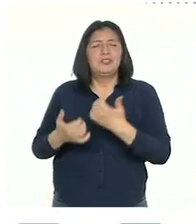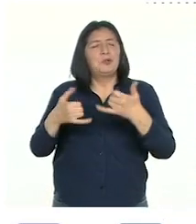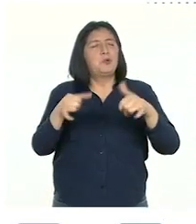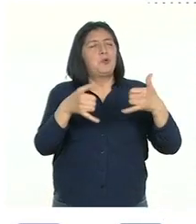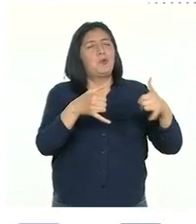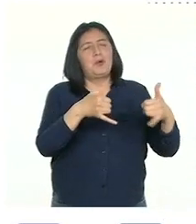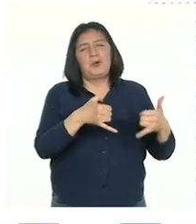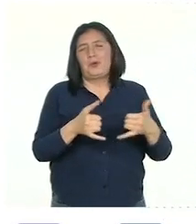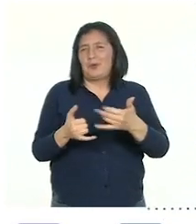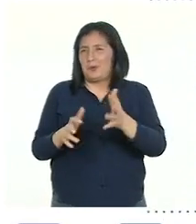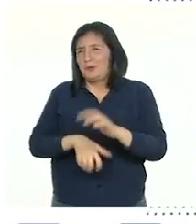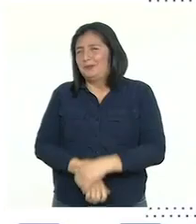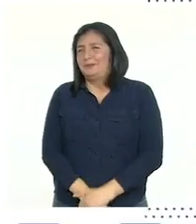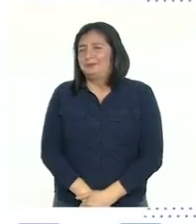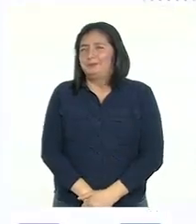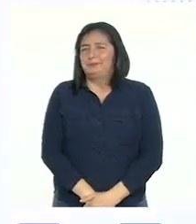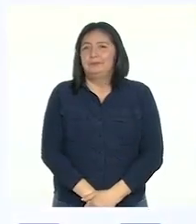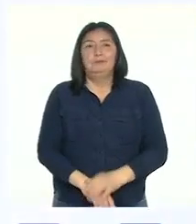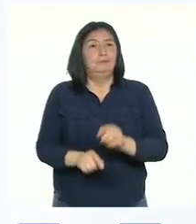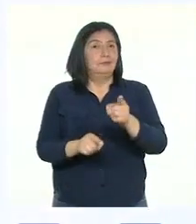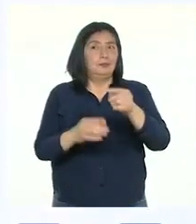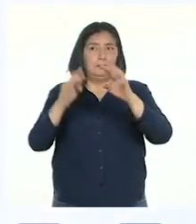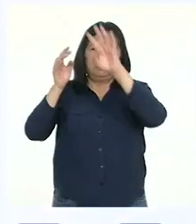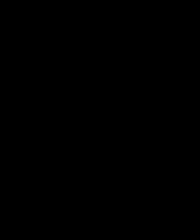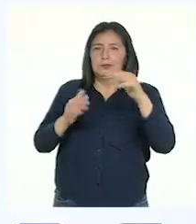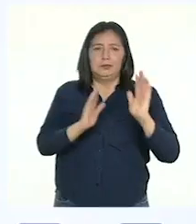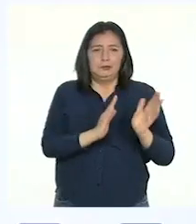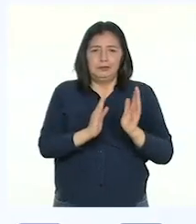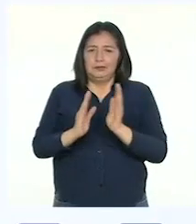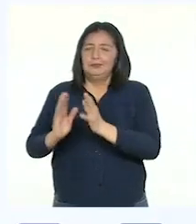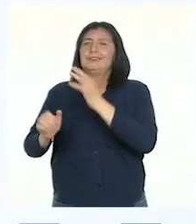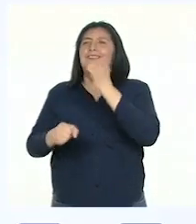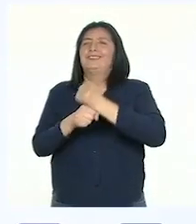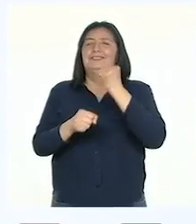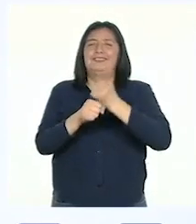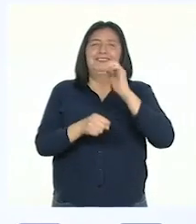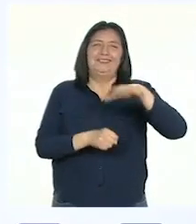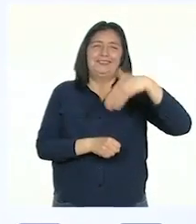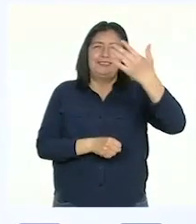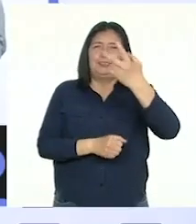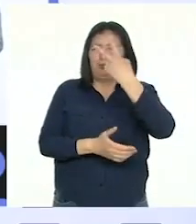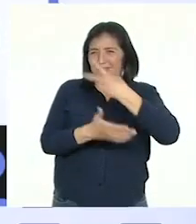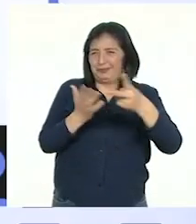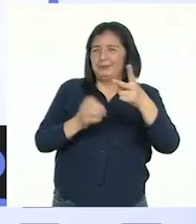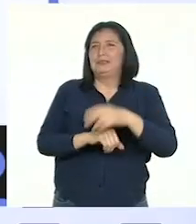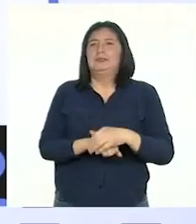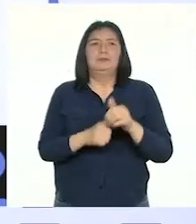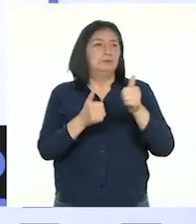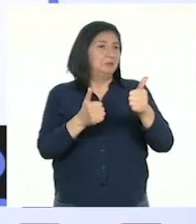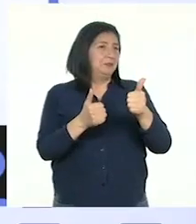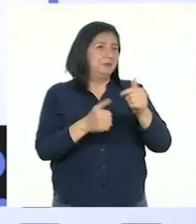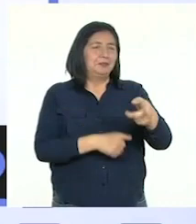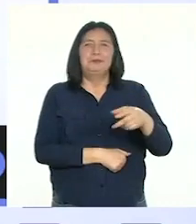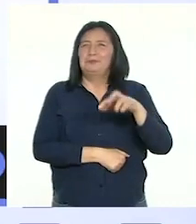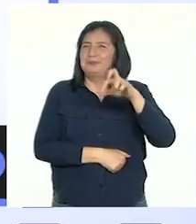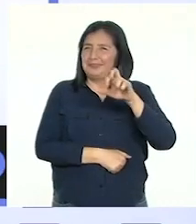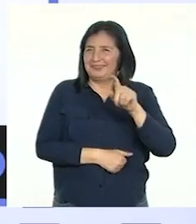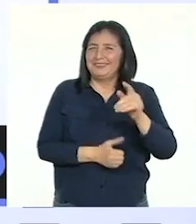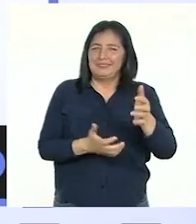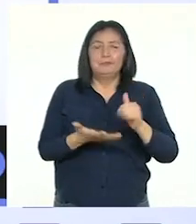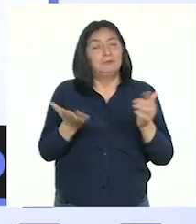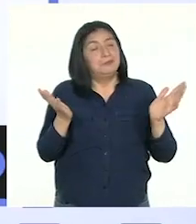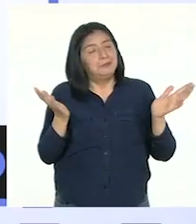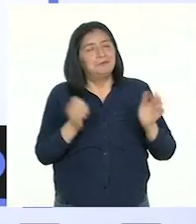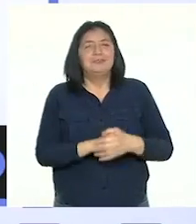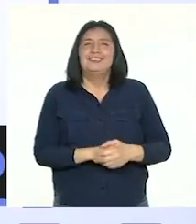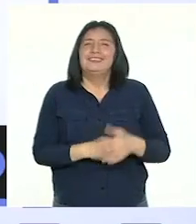de nuestro juego. Con este cuadro ya tenemos nuestro trabajo de las próximas 2 semanas. Así es, Patricia.